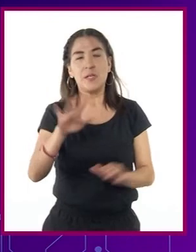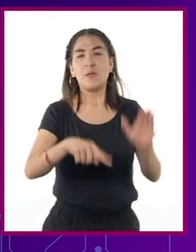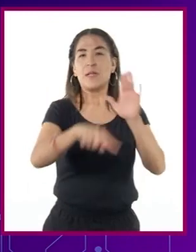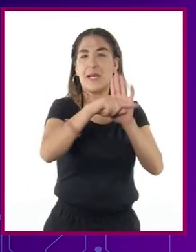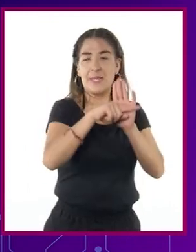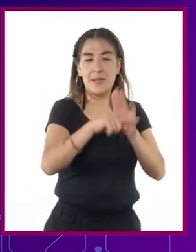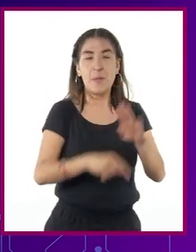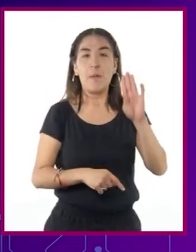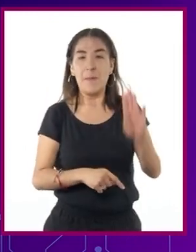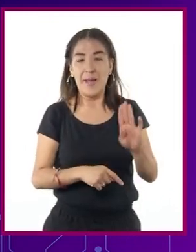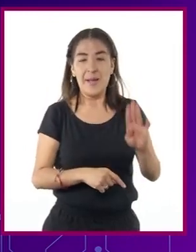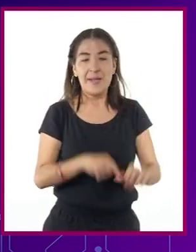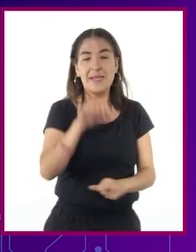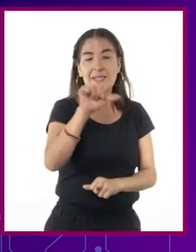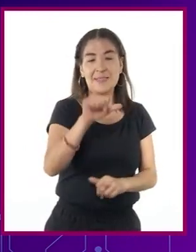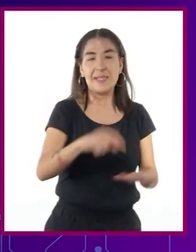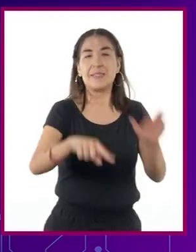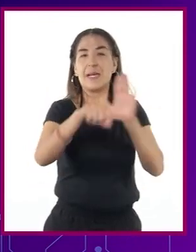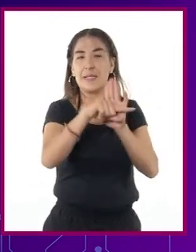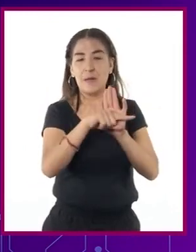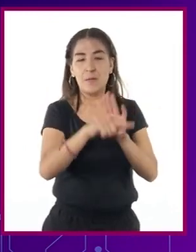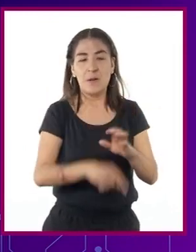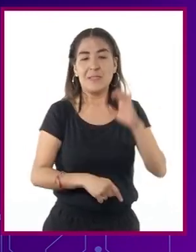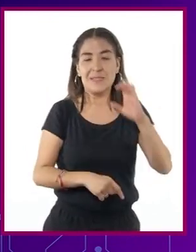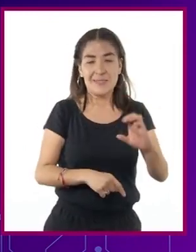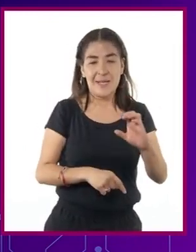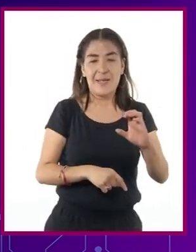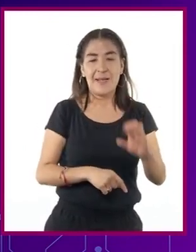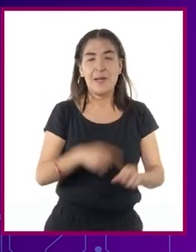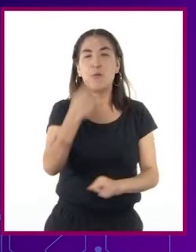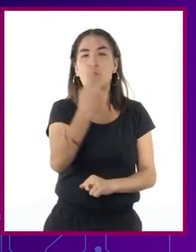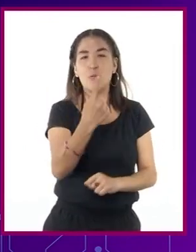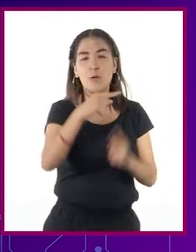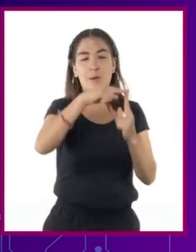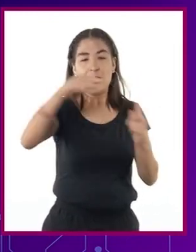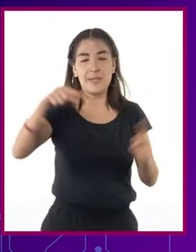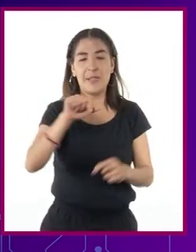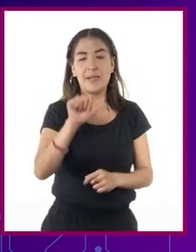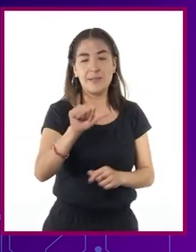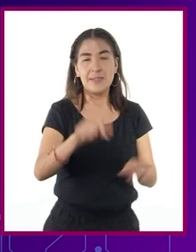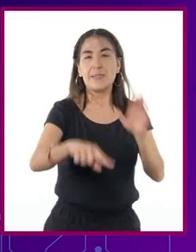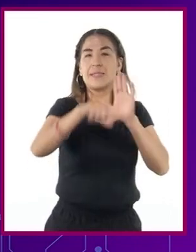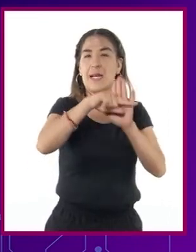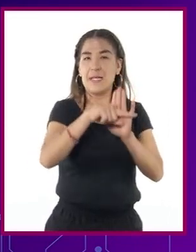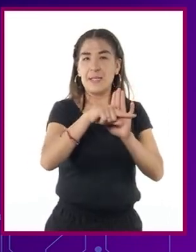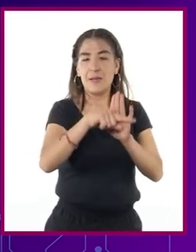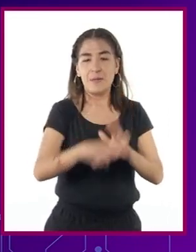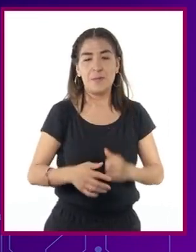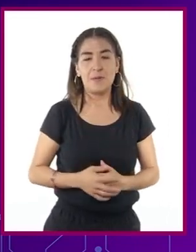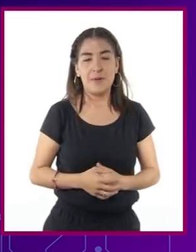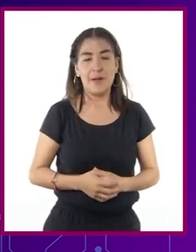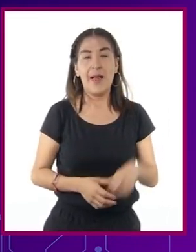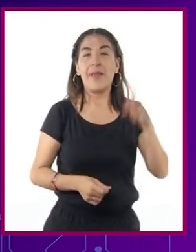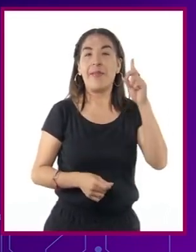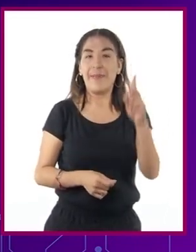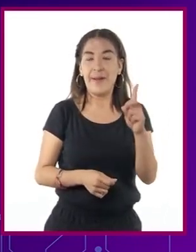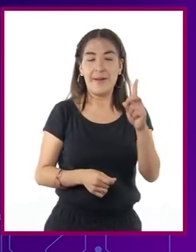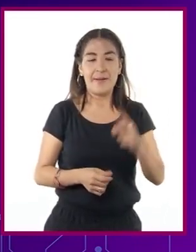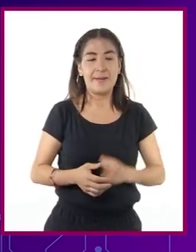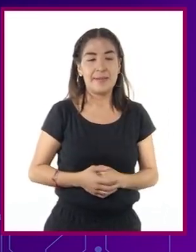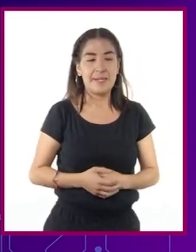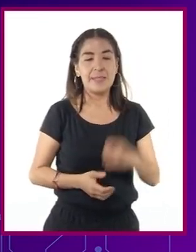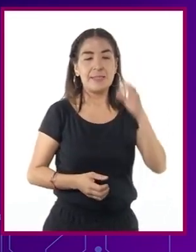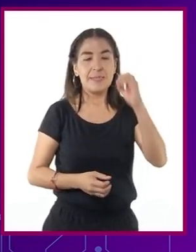B, 16 negativo. Inciso C, 1 entre 16 negativo. Inciso D,